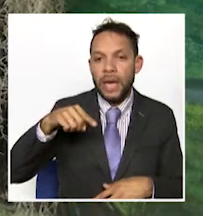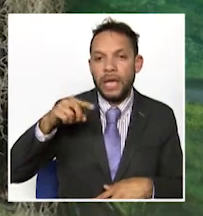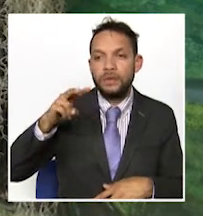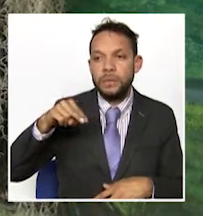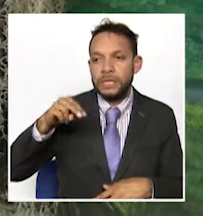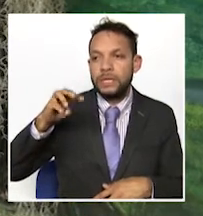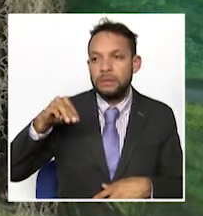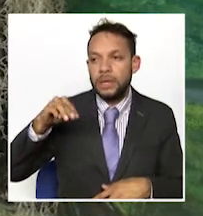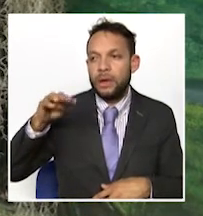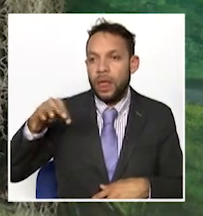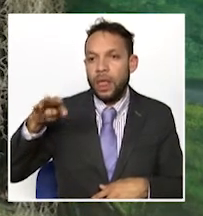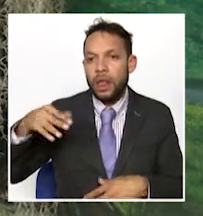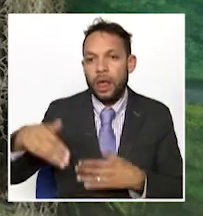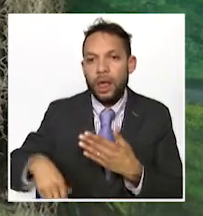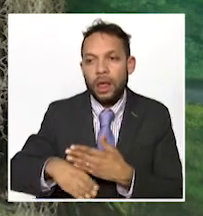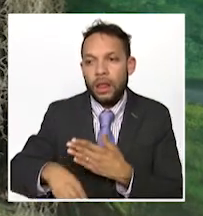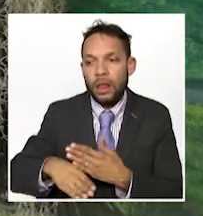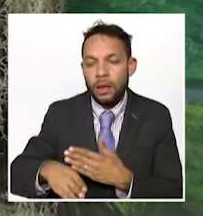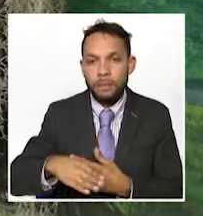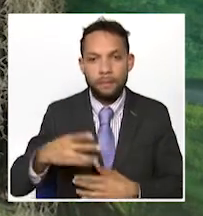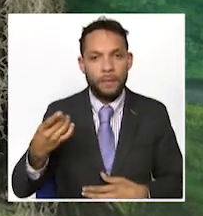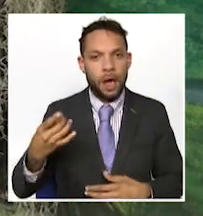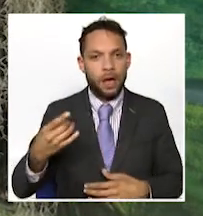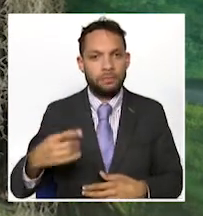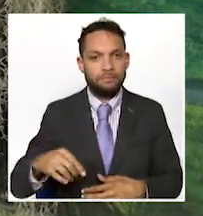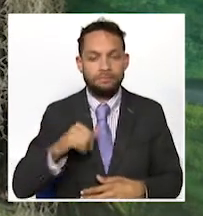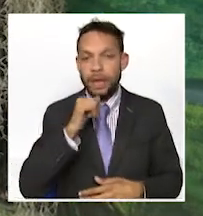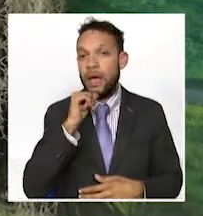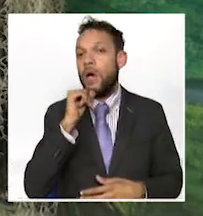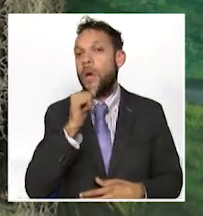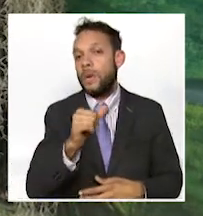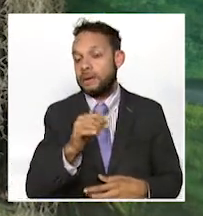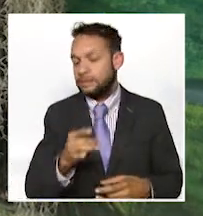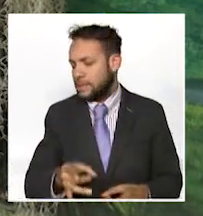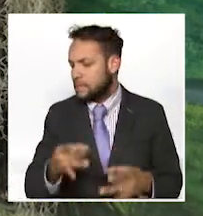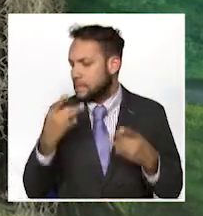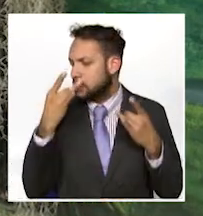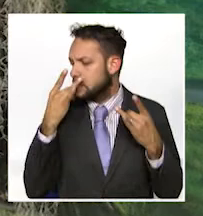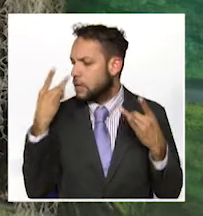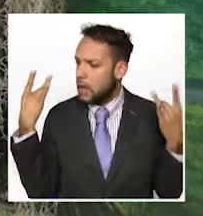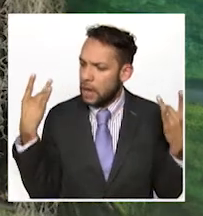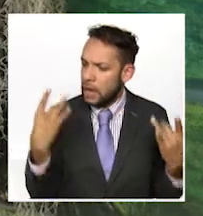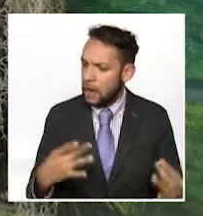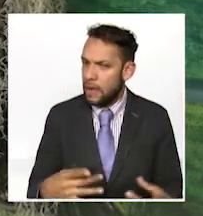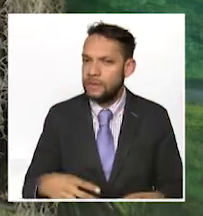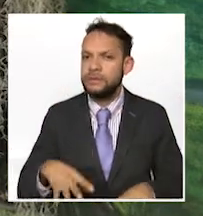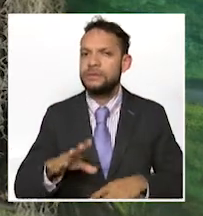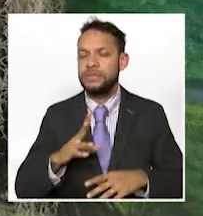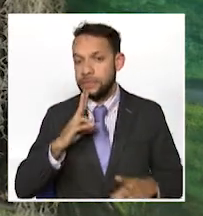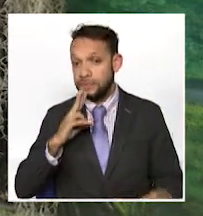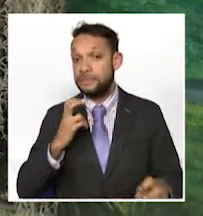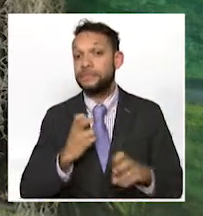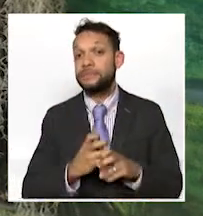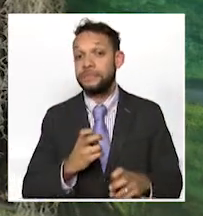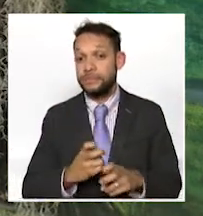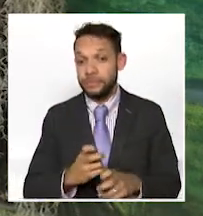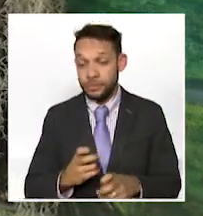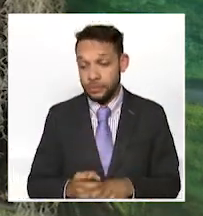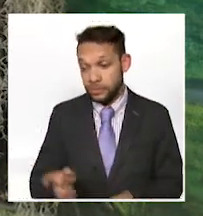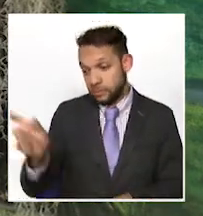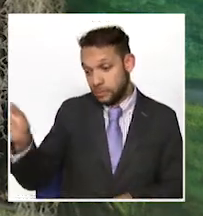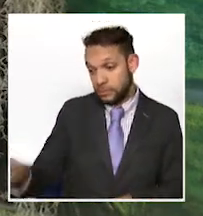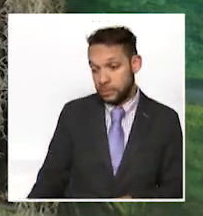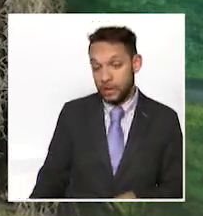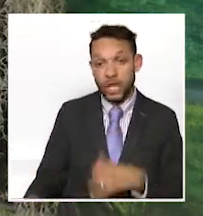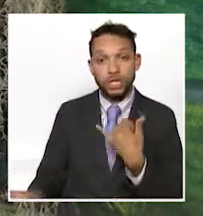se hace mayor en el tiempo, pasa a ser un dolor crónico. Un dolor agudo es un dolor, no solamente es el